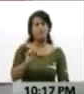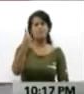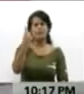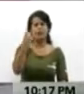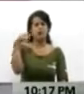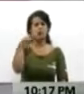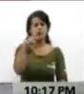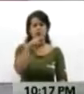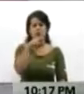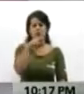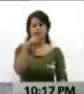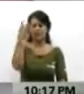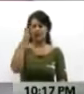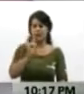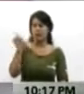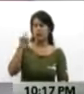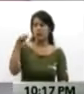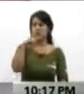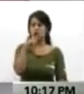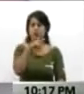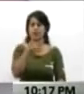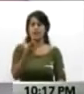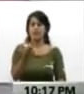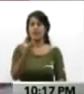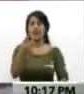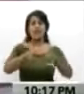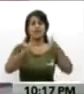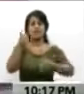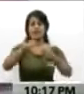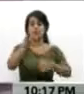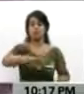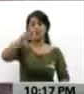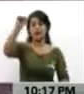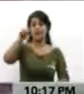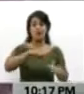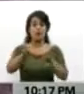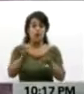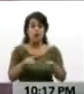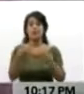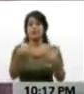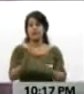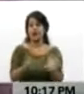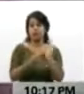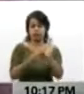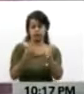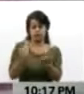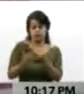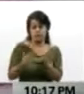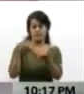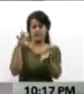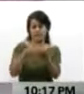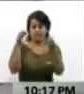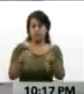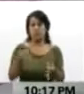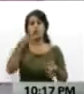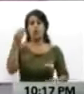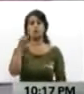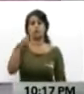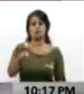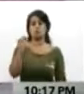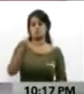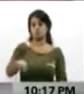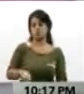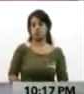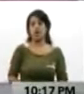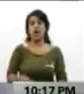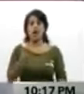primero de octubre, según esta fecha, ¿no? El candidato socialista del Estado Cojedes destacó el papel protagónico que ha jugado la juventud en la campaña. Con